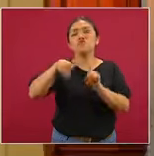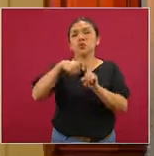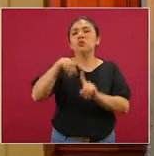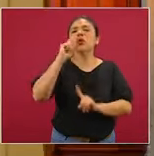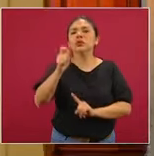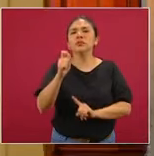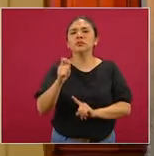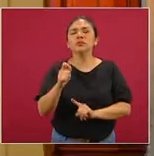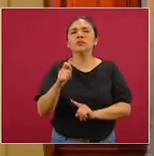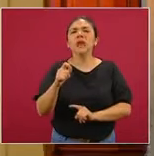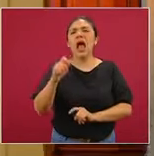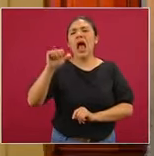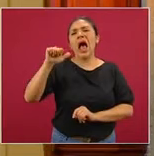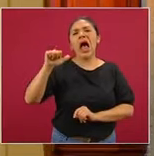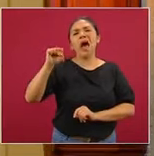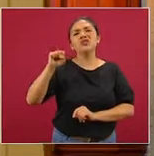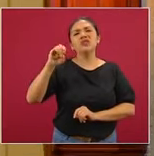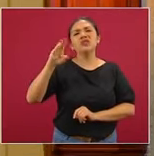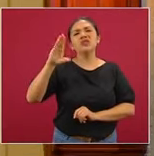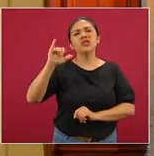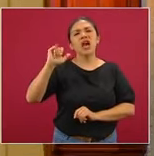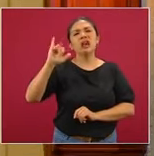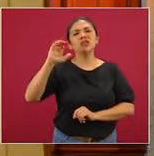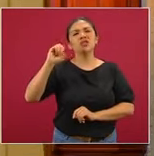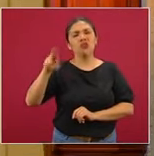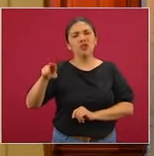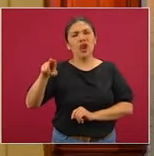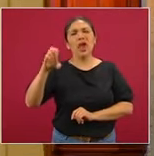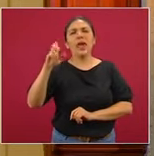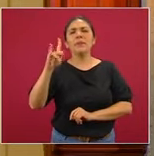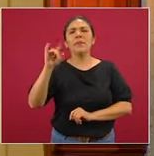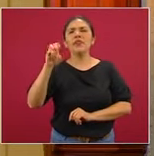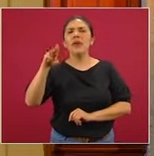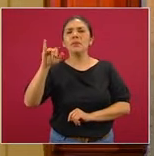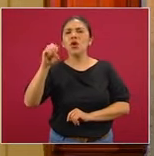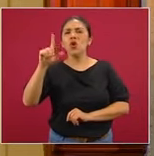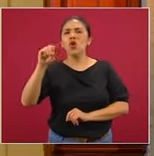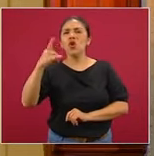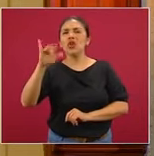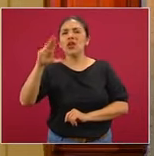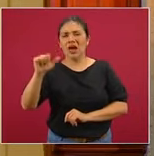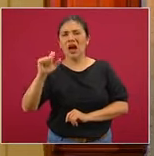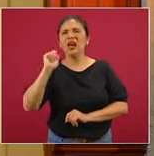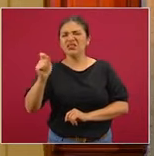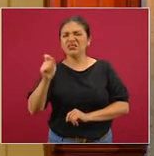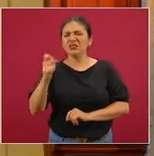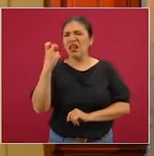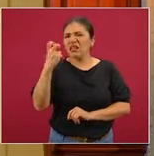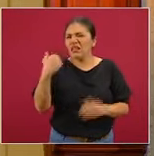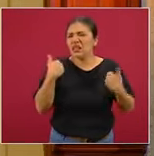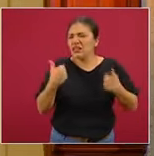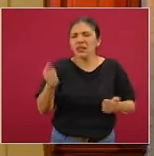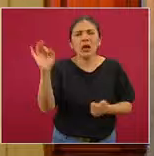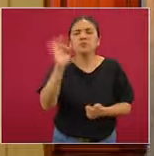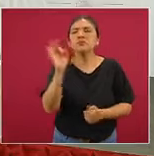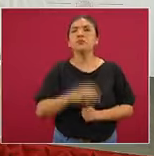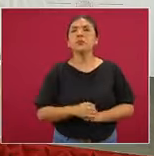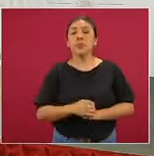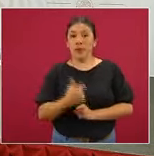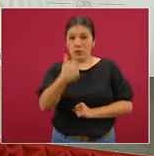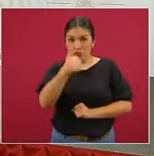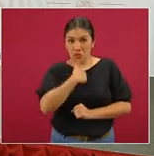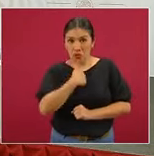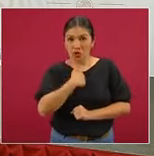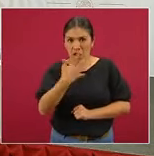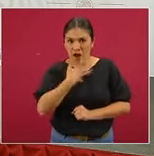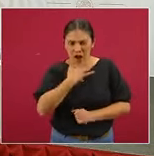de asociación epidemiológica. Esta definición lo que pretendía era precisamente si yo tenía o